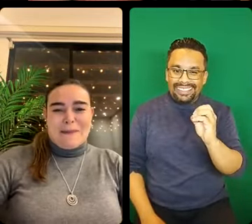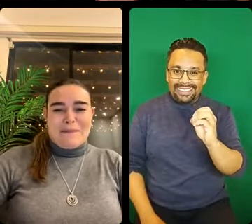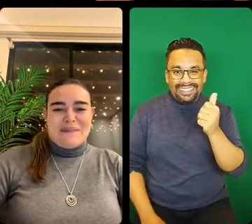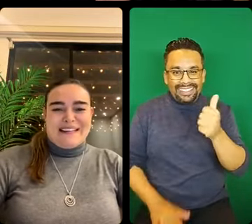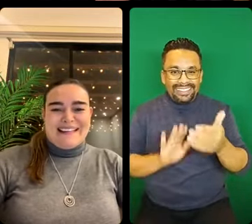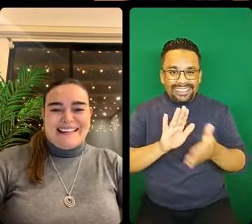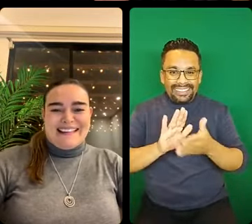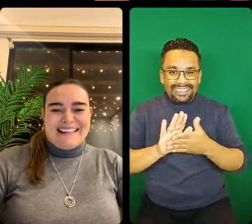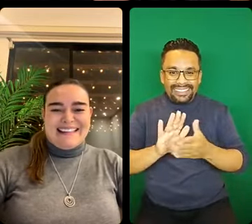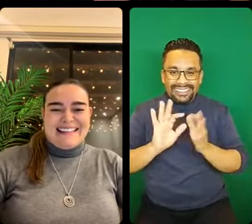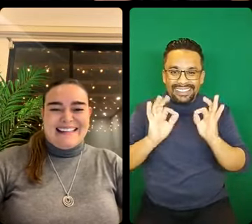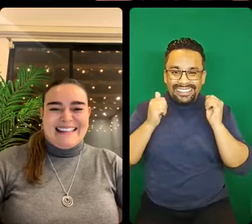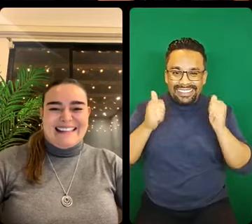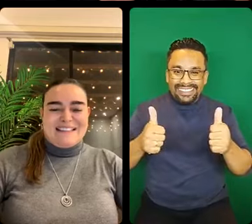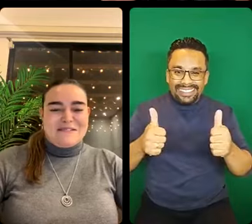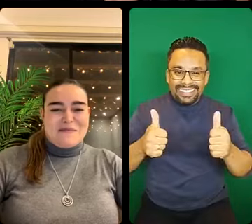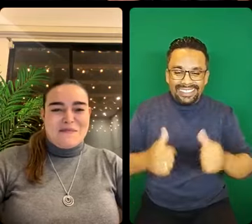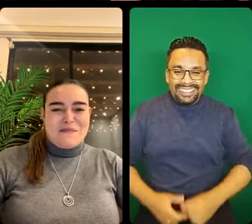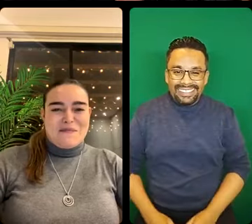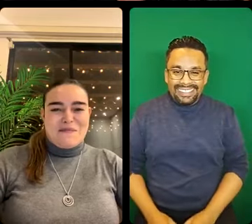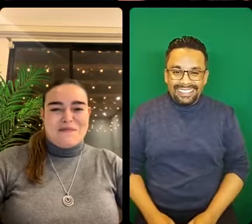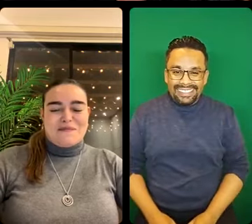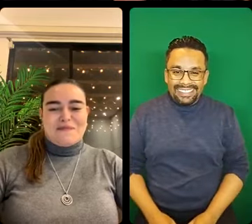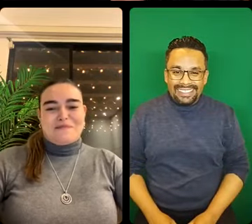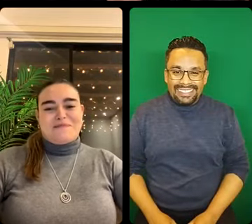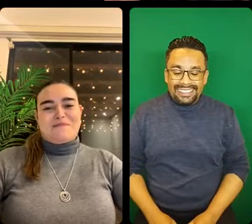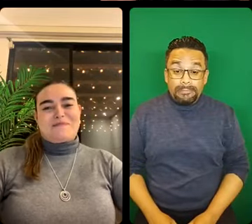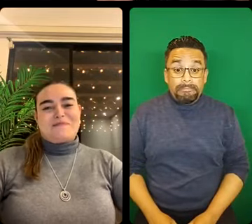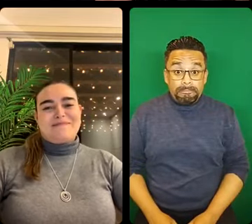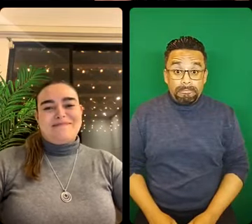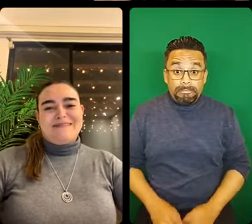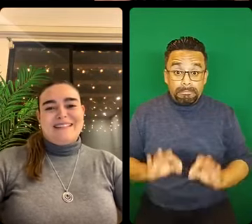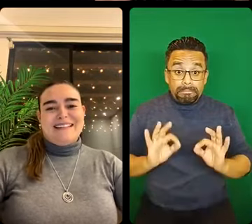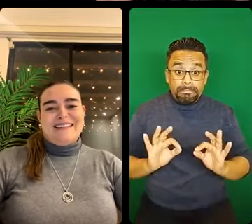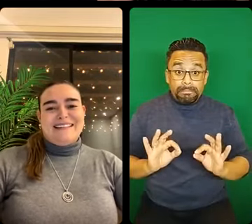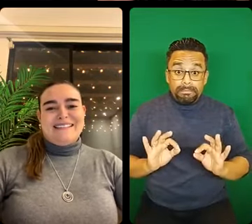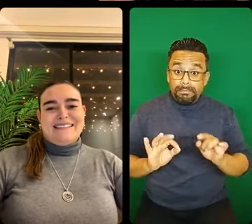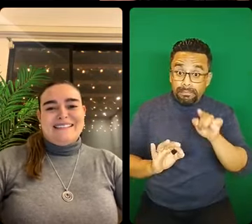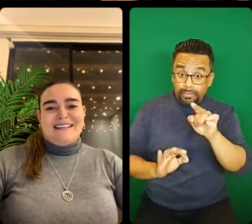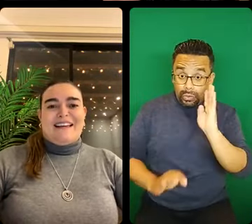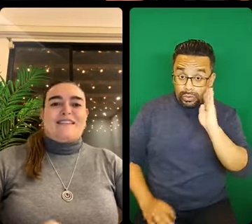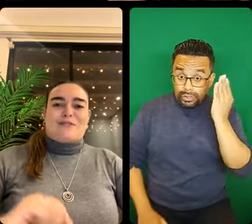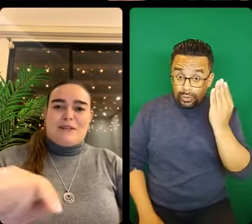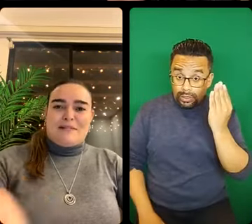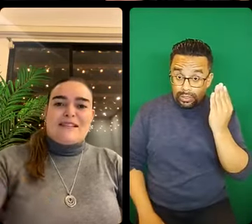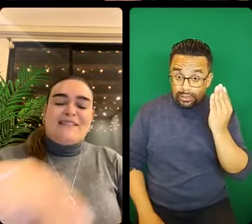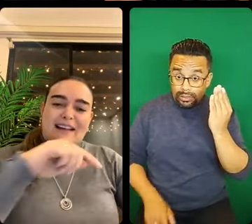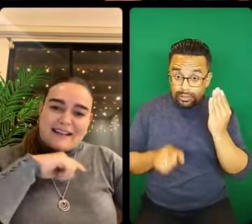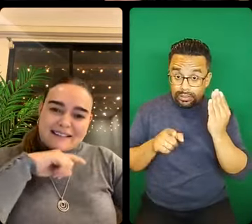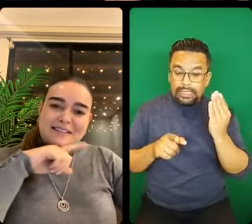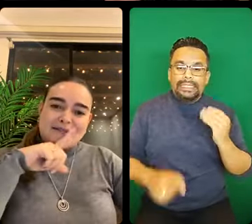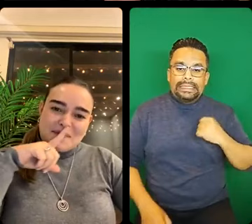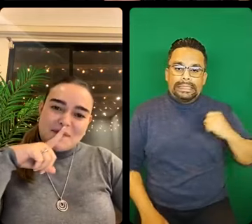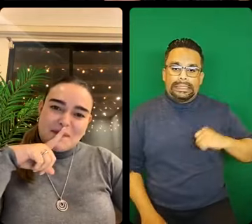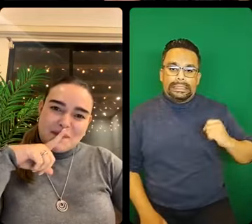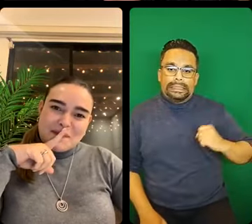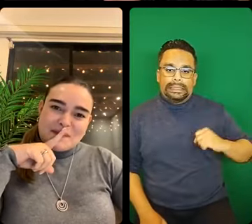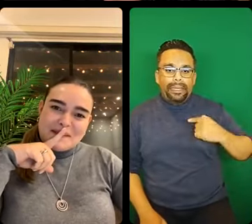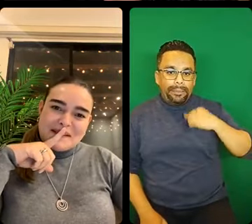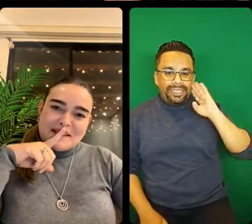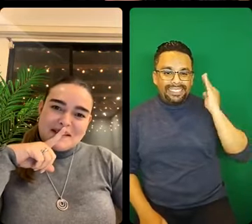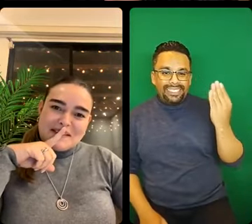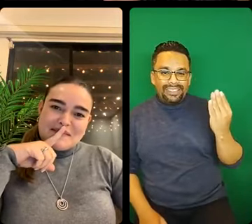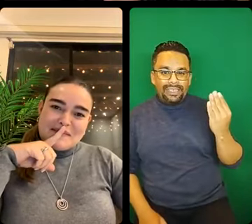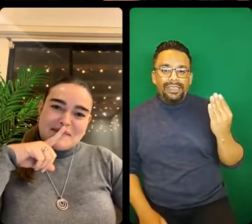felicitaciones. Bueno, Cata, tú estás en tu celular. Estoy en mi celular.